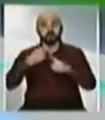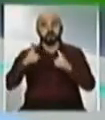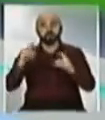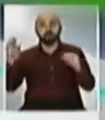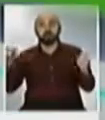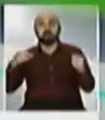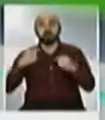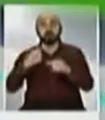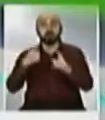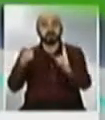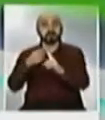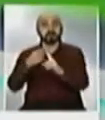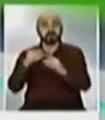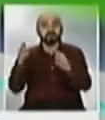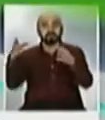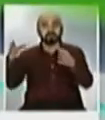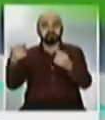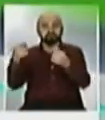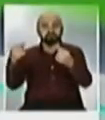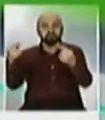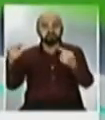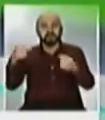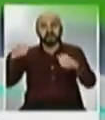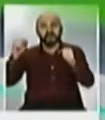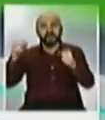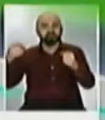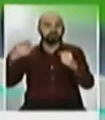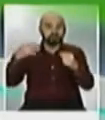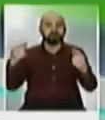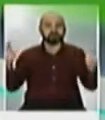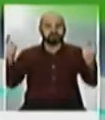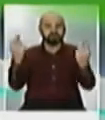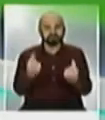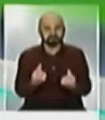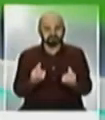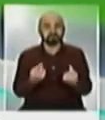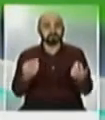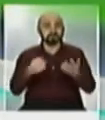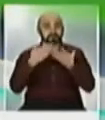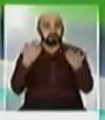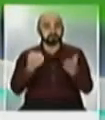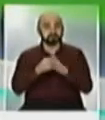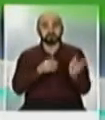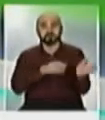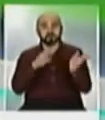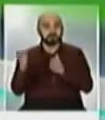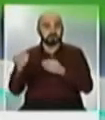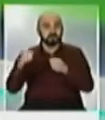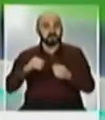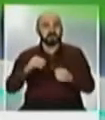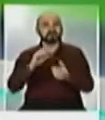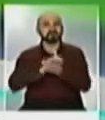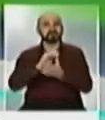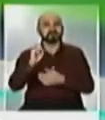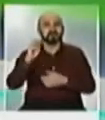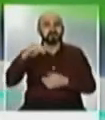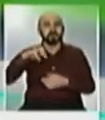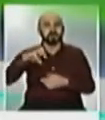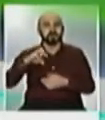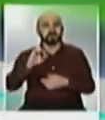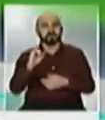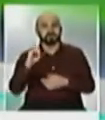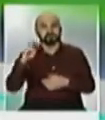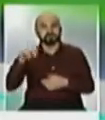Va a salir el rival del conjunto del Inter de Milán. Esperamos que con Alexis Sánchez. De la Europa League nos vamos a la Champions League, que este día